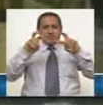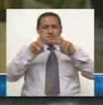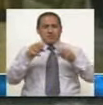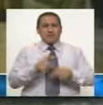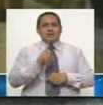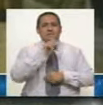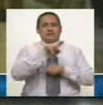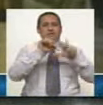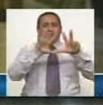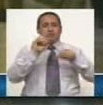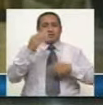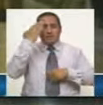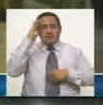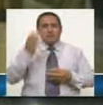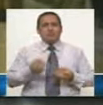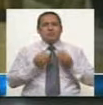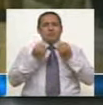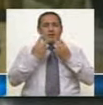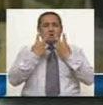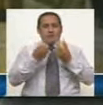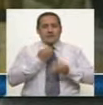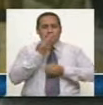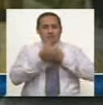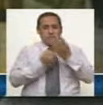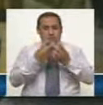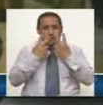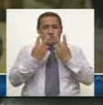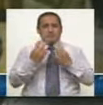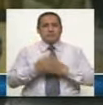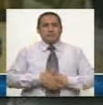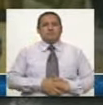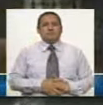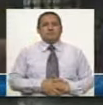de 180 días. ¿Por qué motivos? Los escuchamos a continuación.